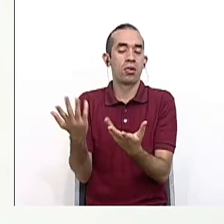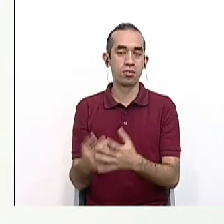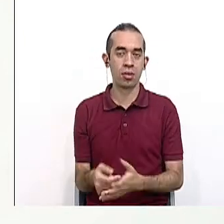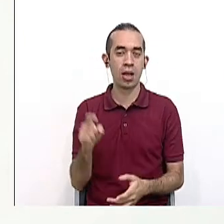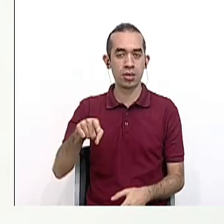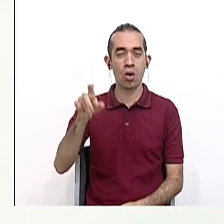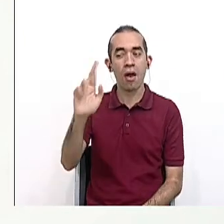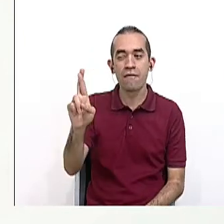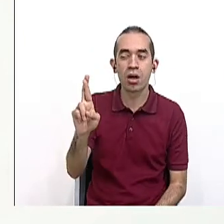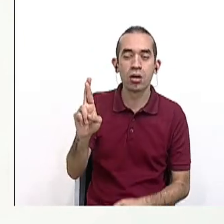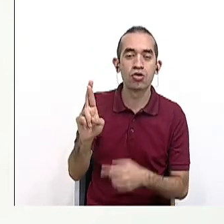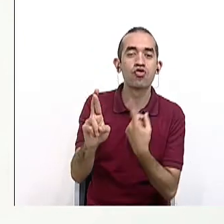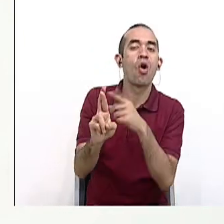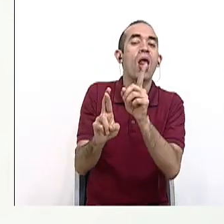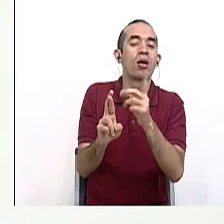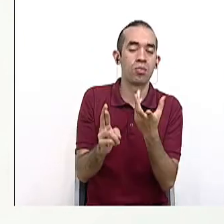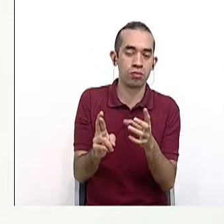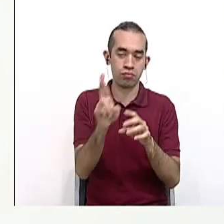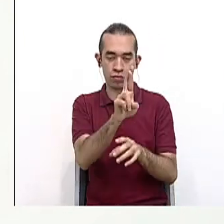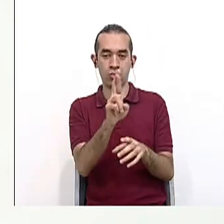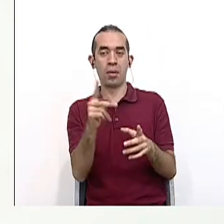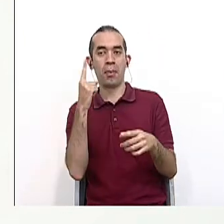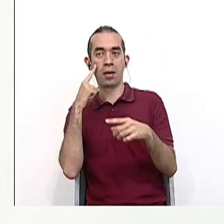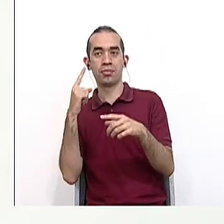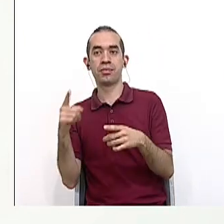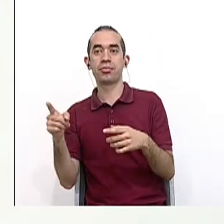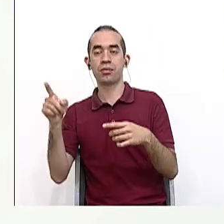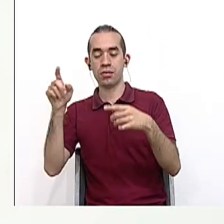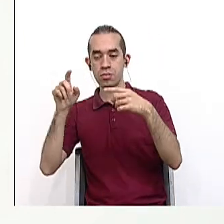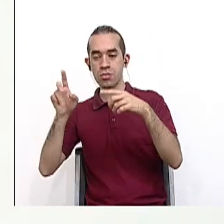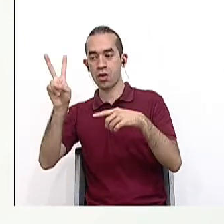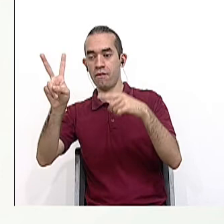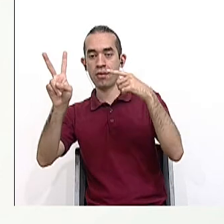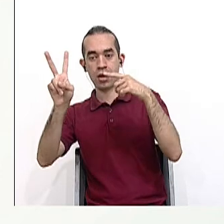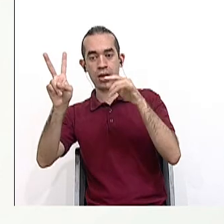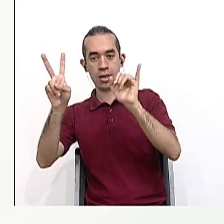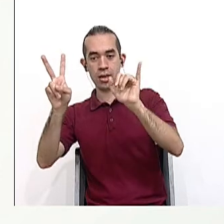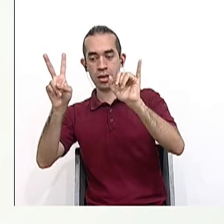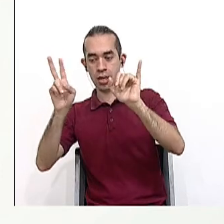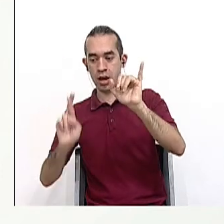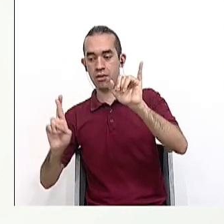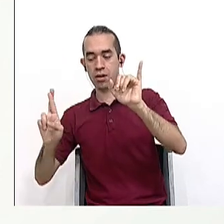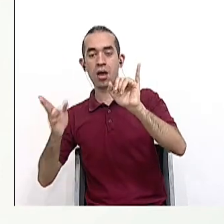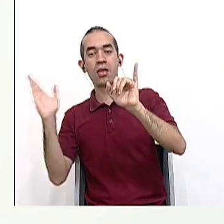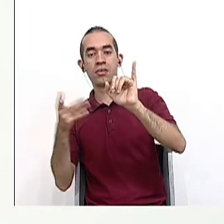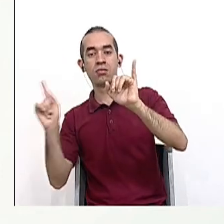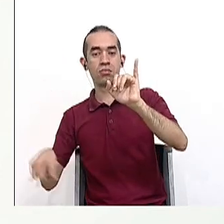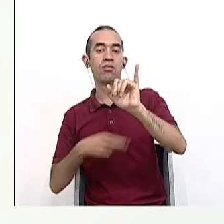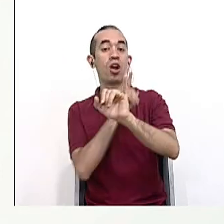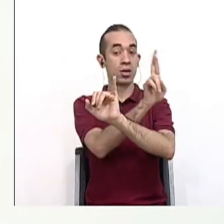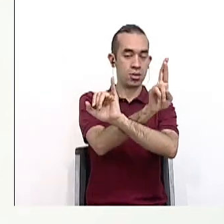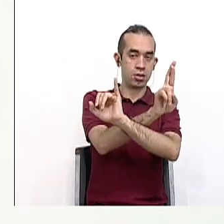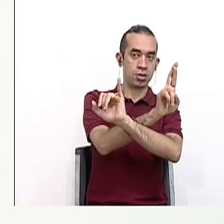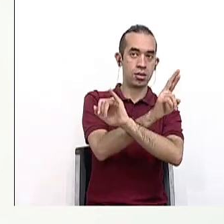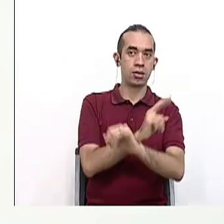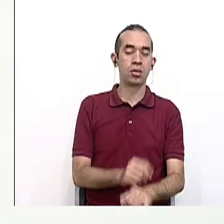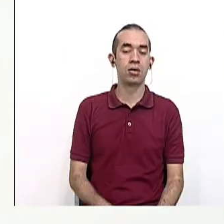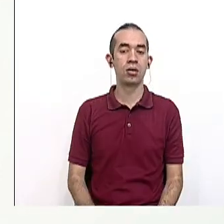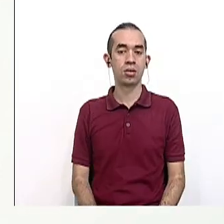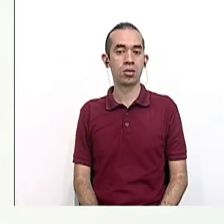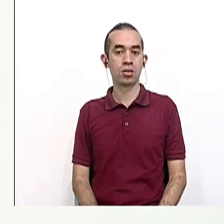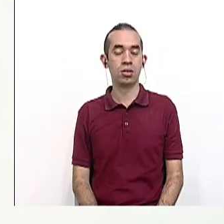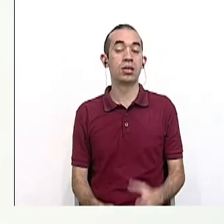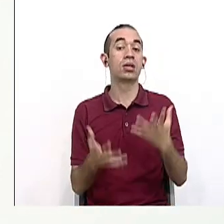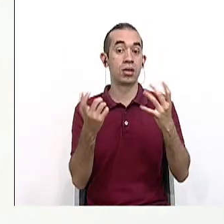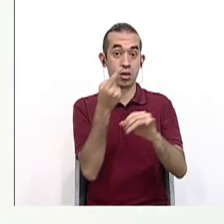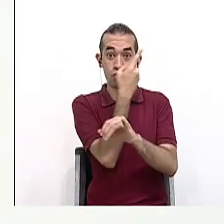R, ¿qué haríamos? La R está dividiendo, entonces nos la llevamos al otro lado del igual a multiplicar la I. Y como queremos